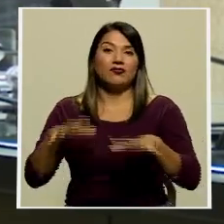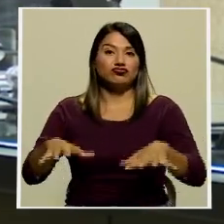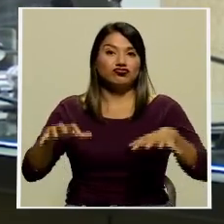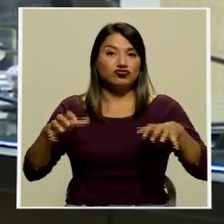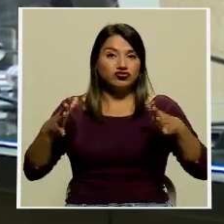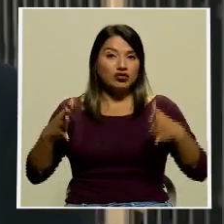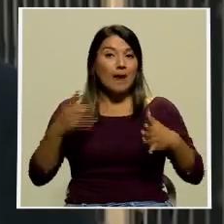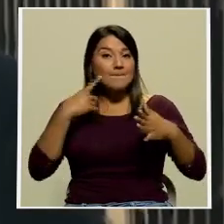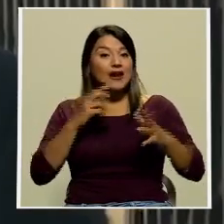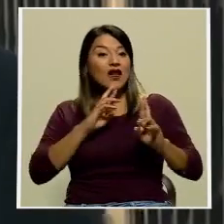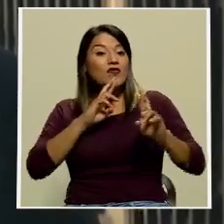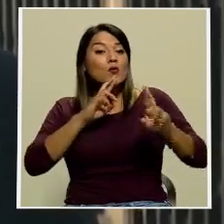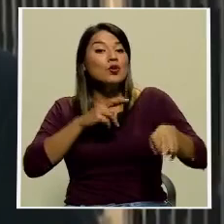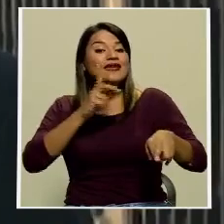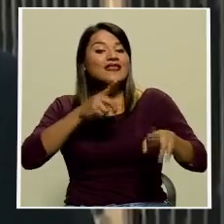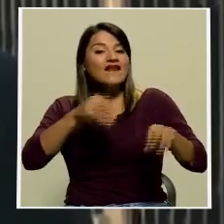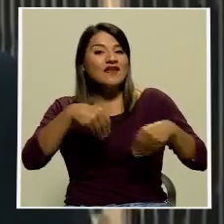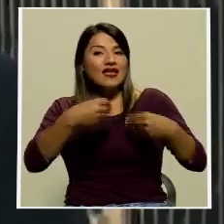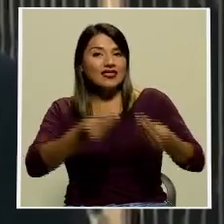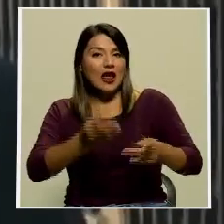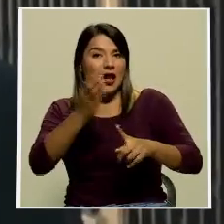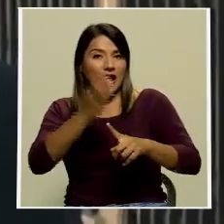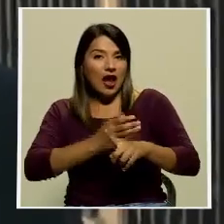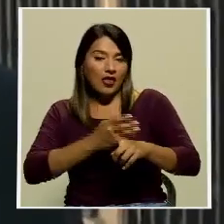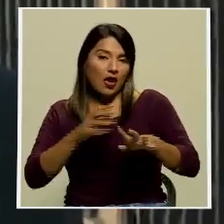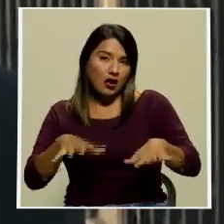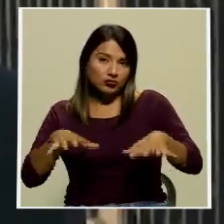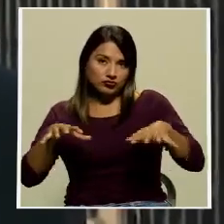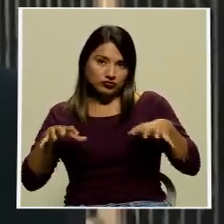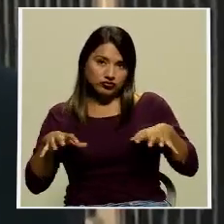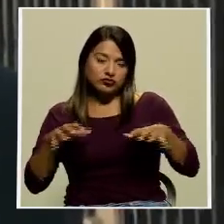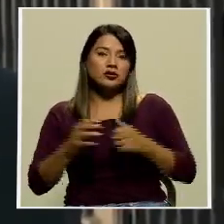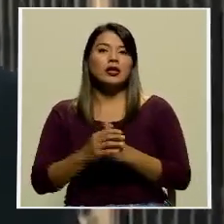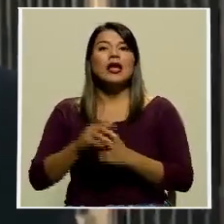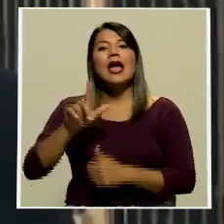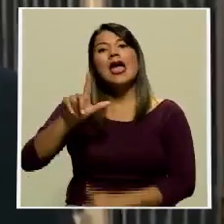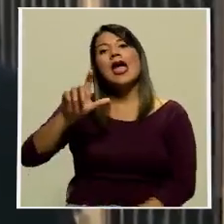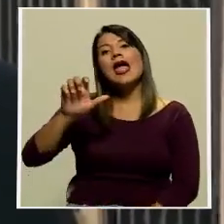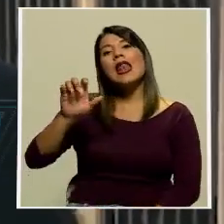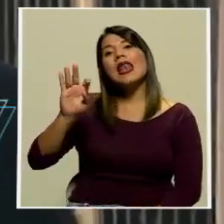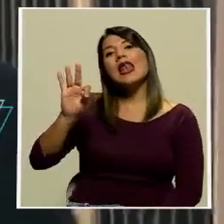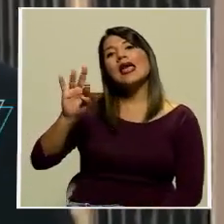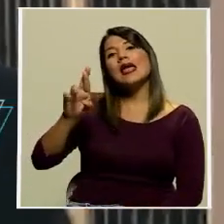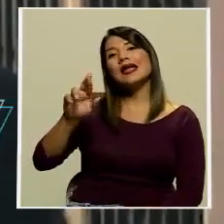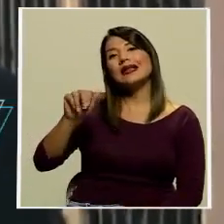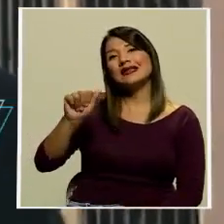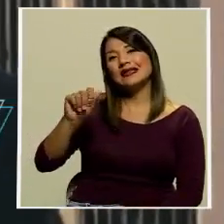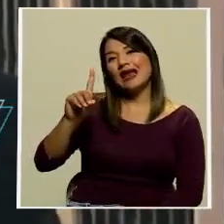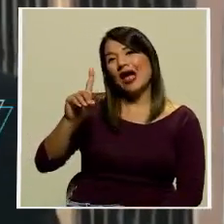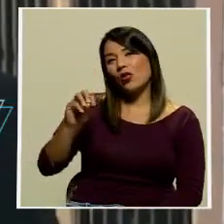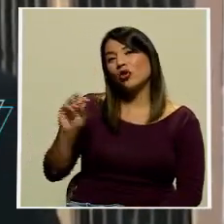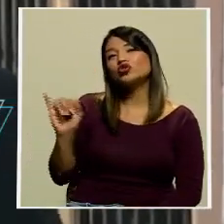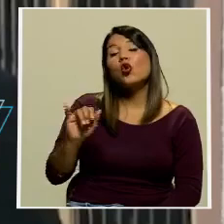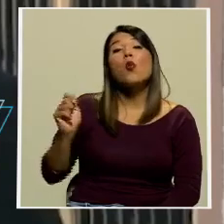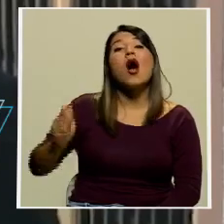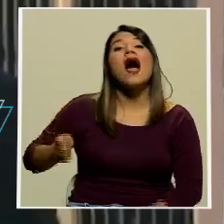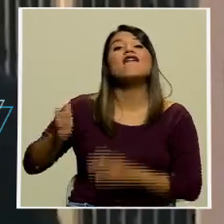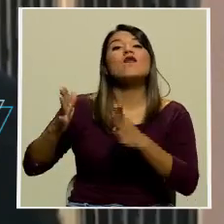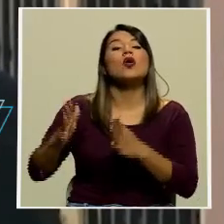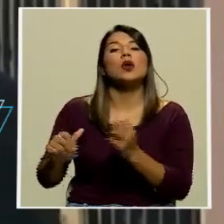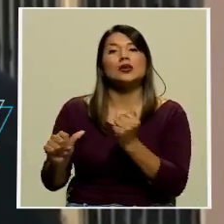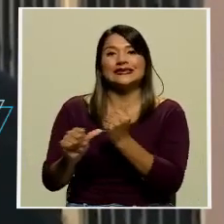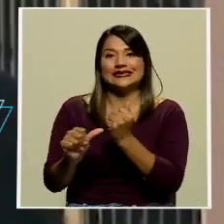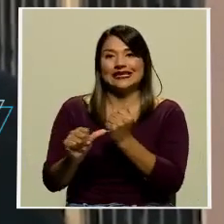cada sala. El letrado es un abogado asistente del magistrado y sus funciones las define el